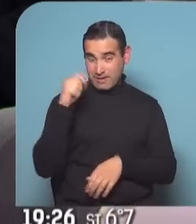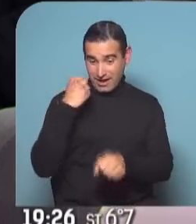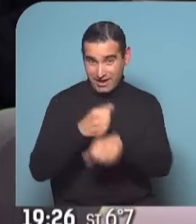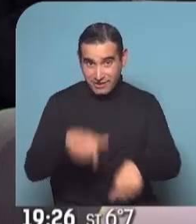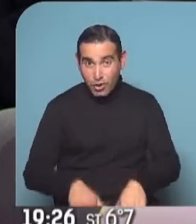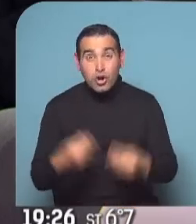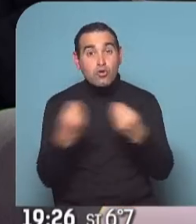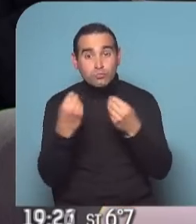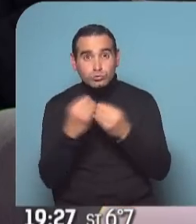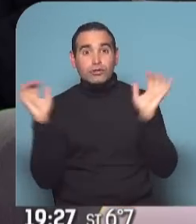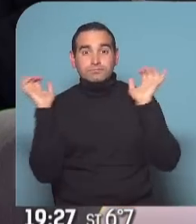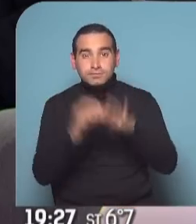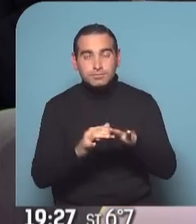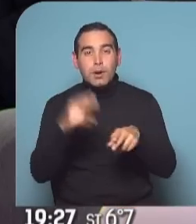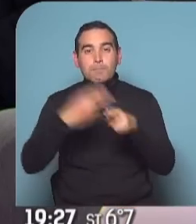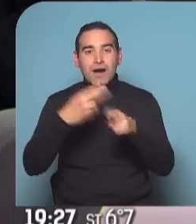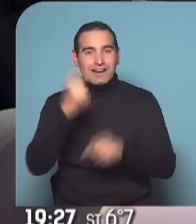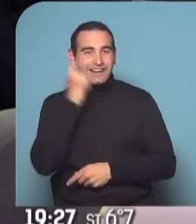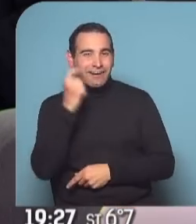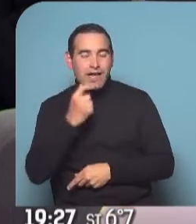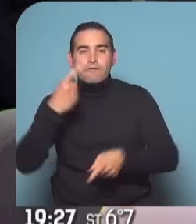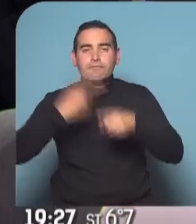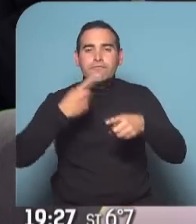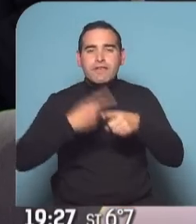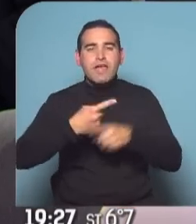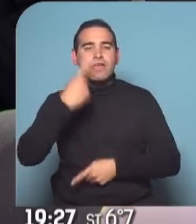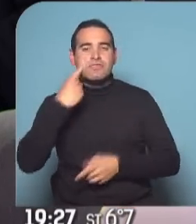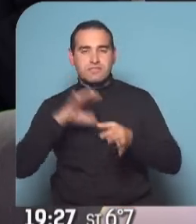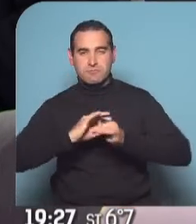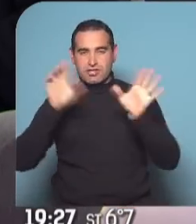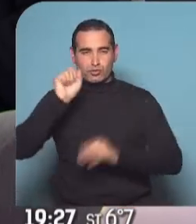hoy se congregaron en Parque Rivadavia, donde celebraron el Día de la Independencia de Venezuela.